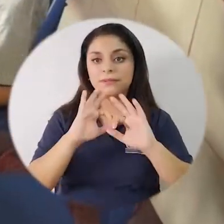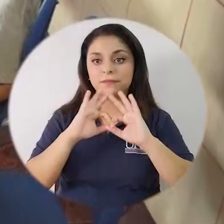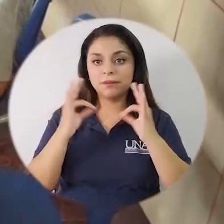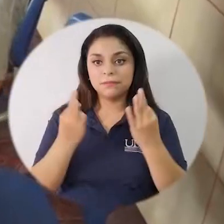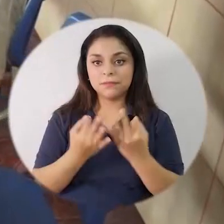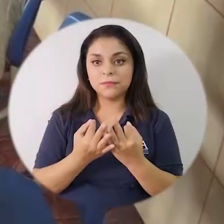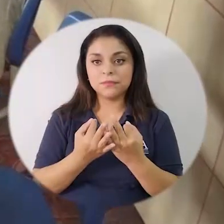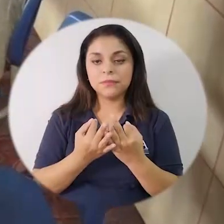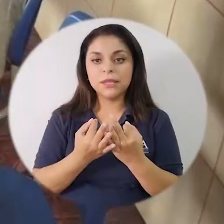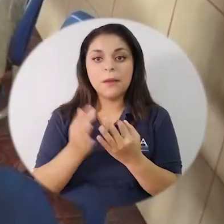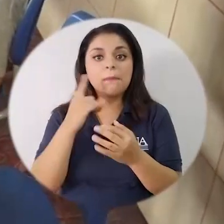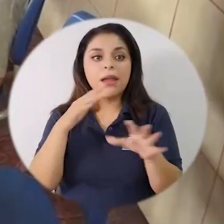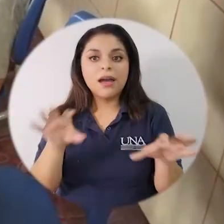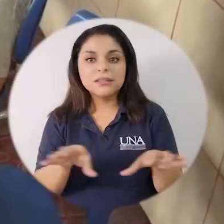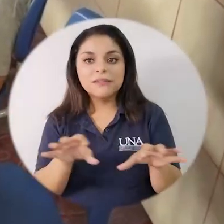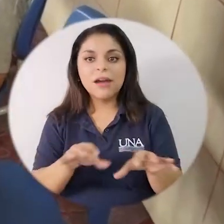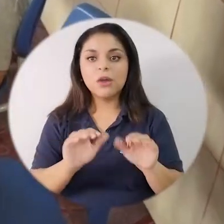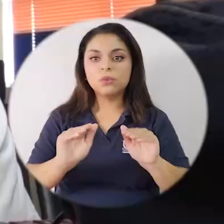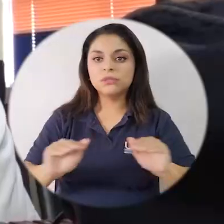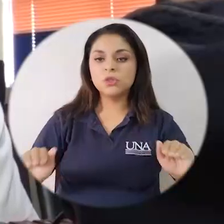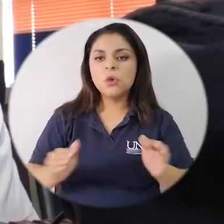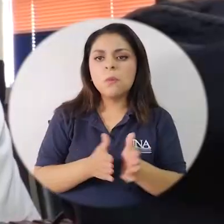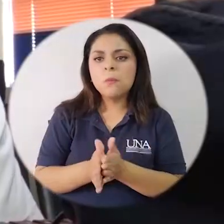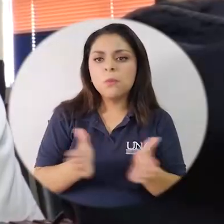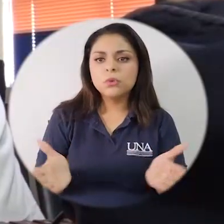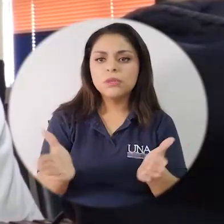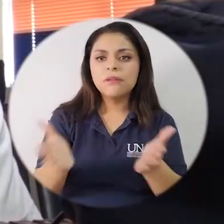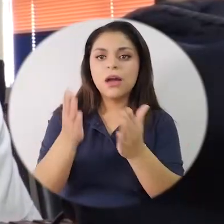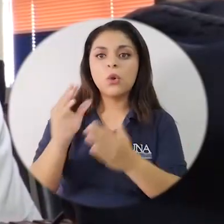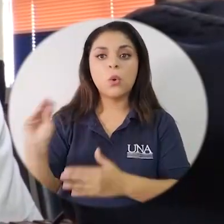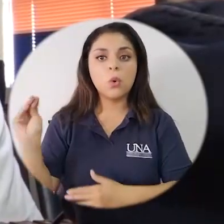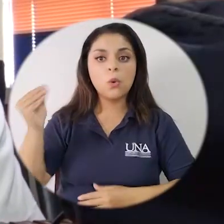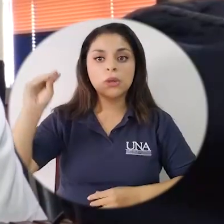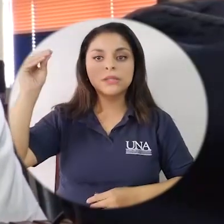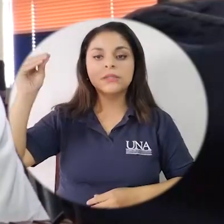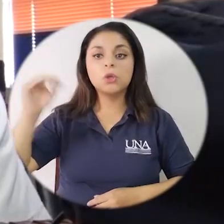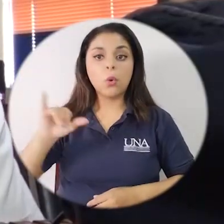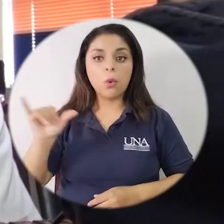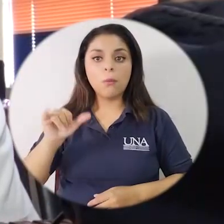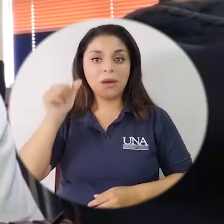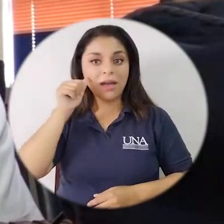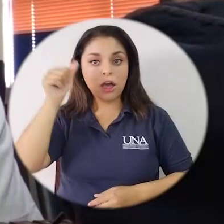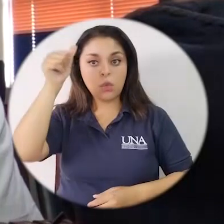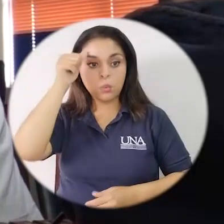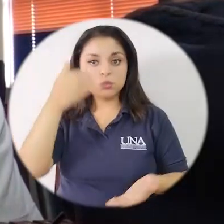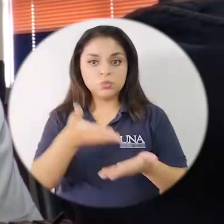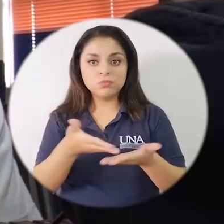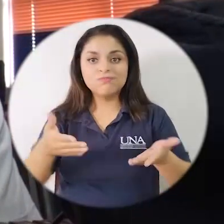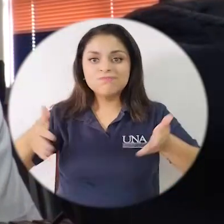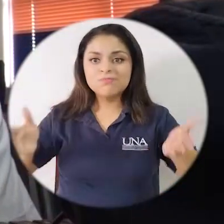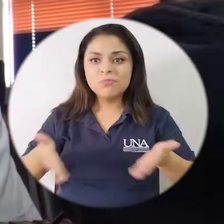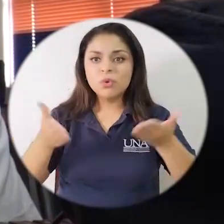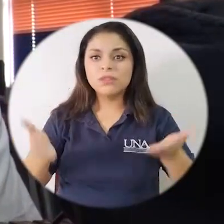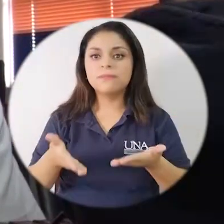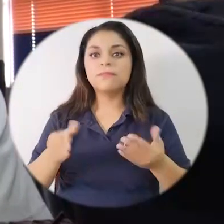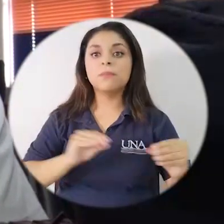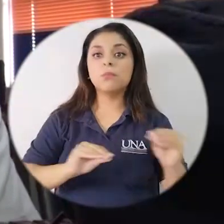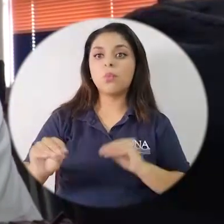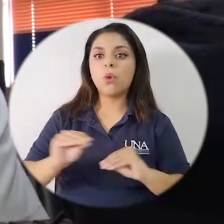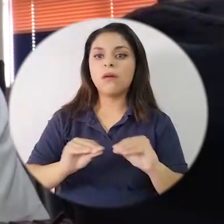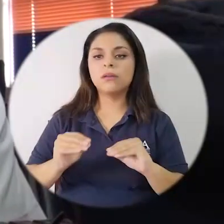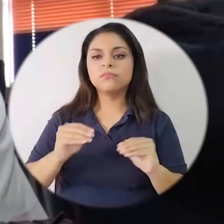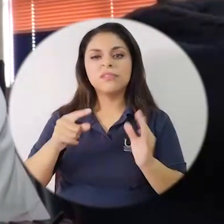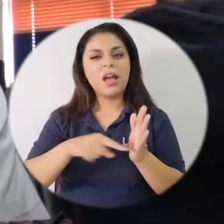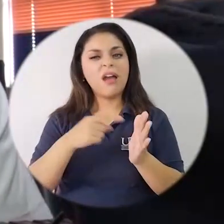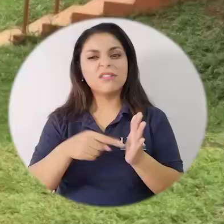en familia, para motivar a los niños, para motivar a los adolescentes, para como adultos también motivarnos a movernos, porque